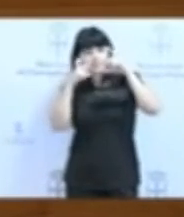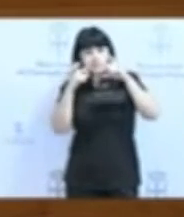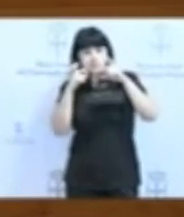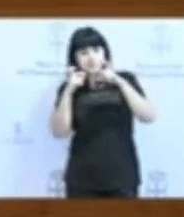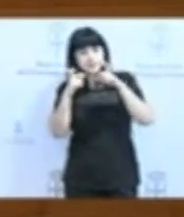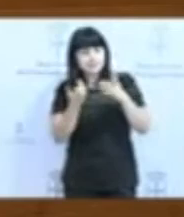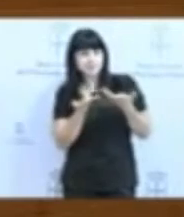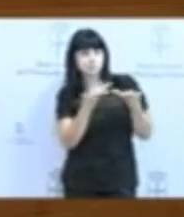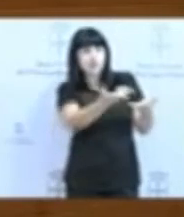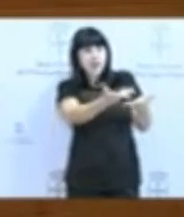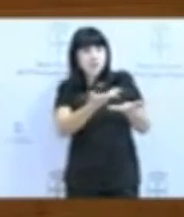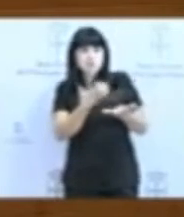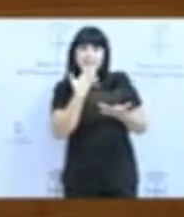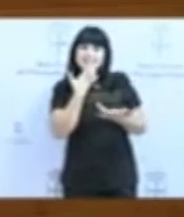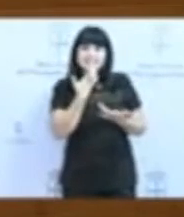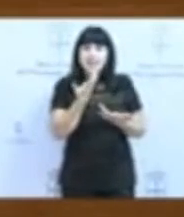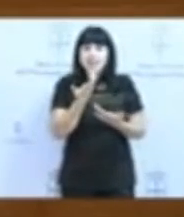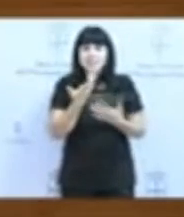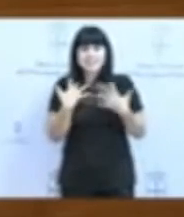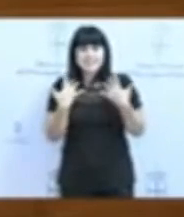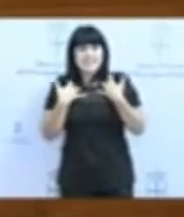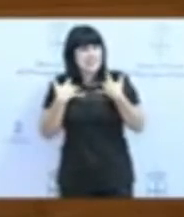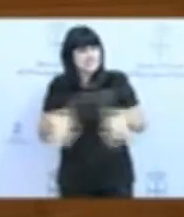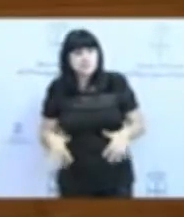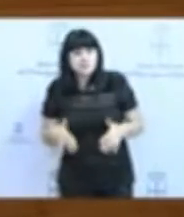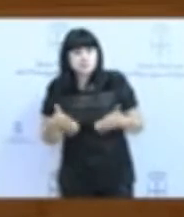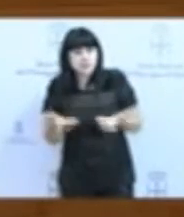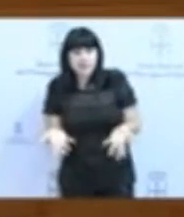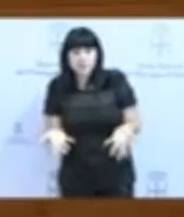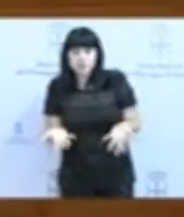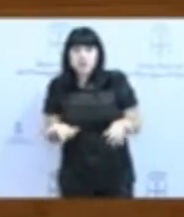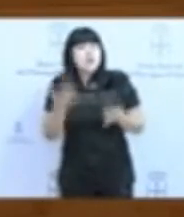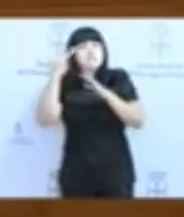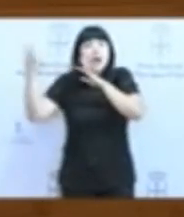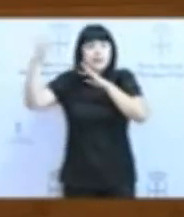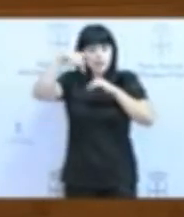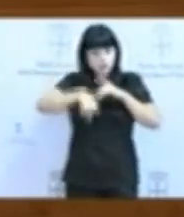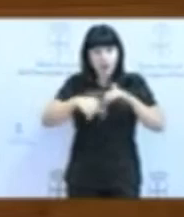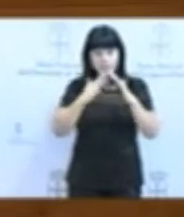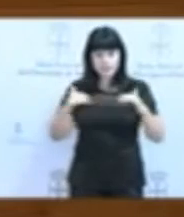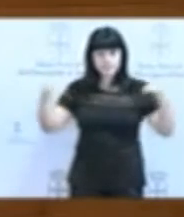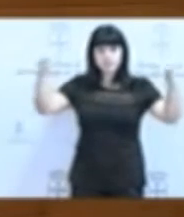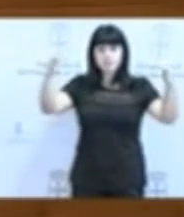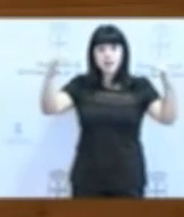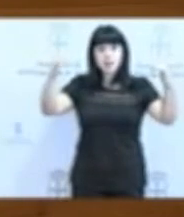actúan con desesperación. ¿Se imaginan qué pasaría si este pleno se fuese inundando palmo a